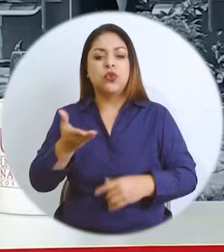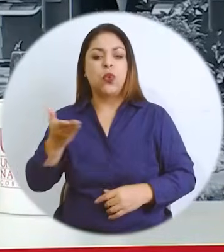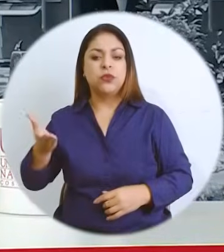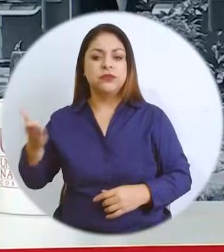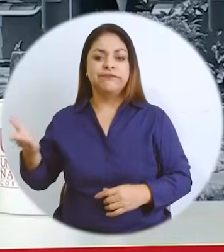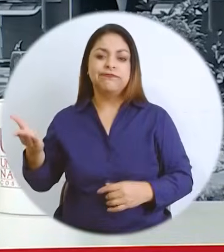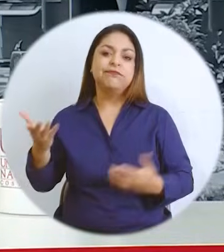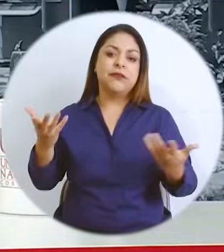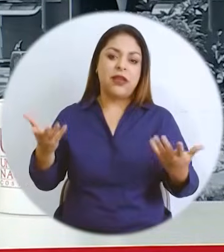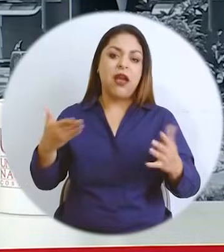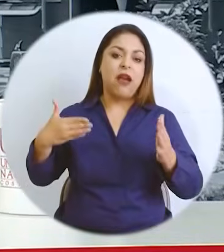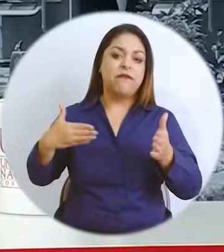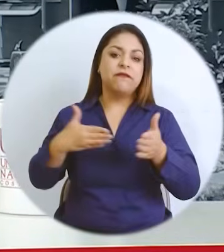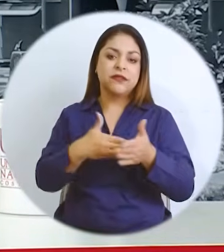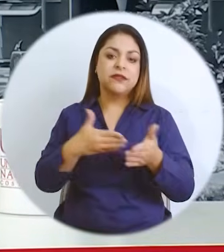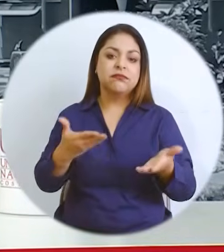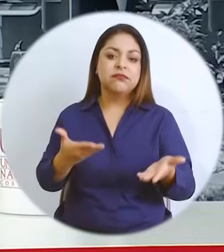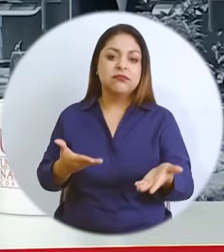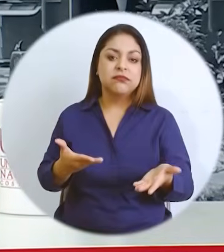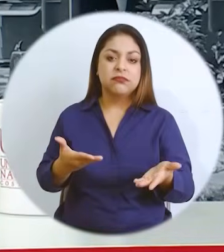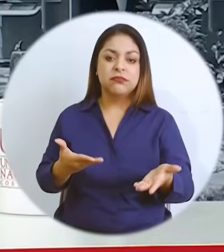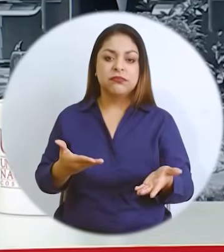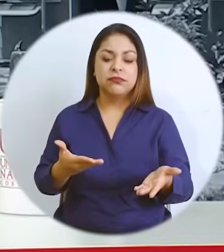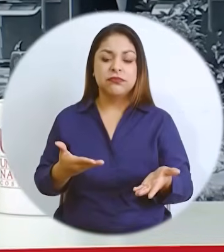que entran dentro de